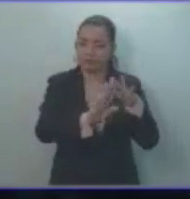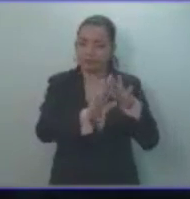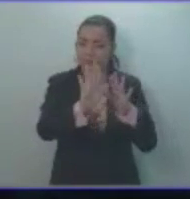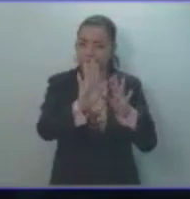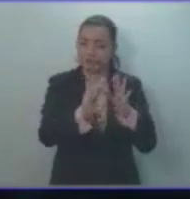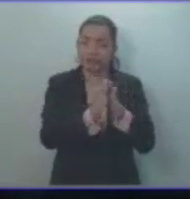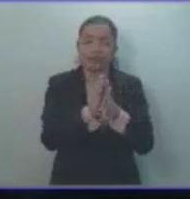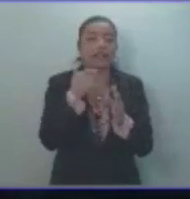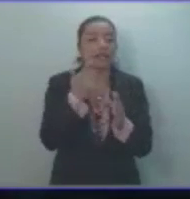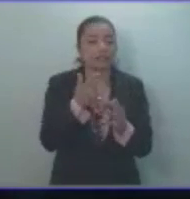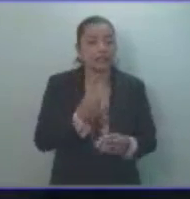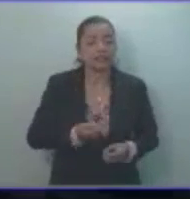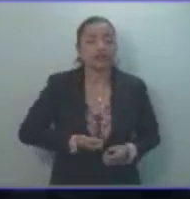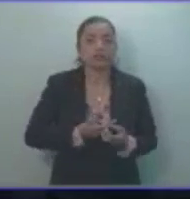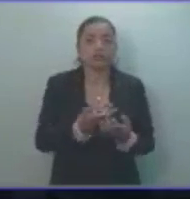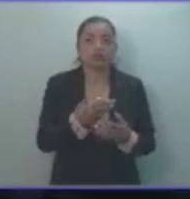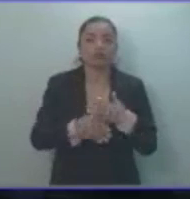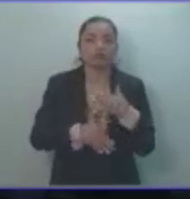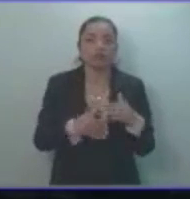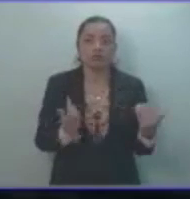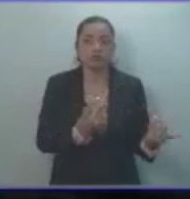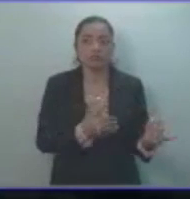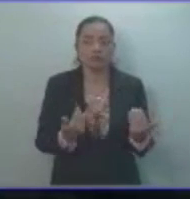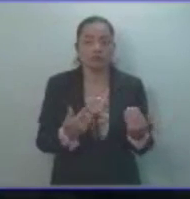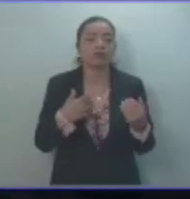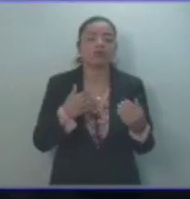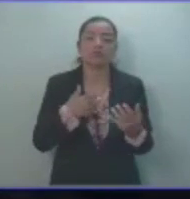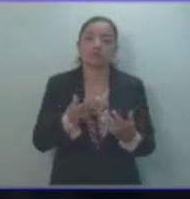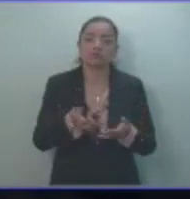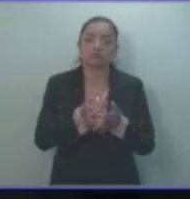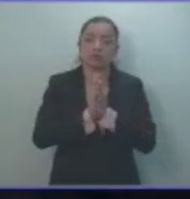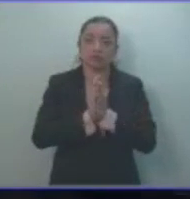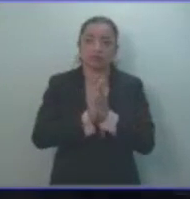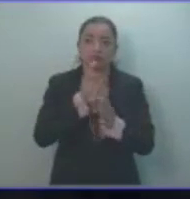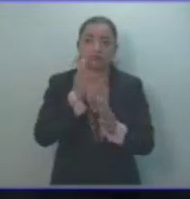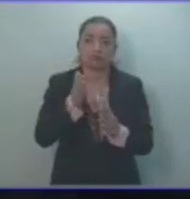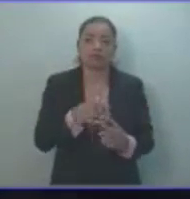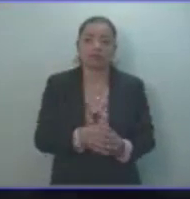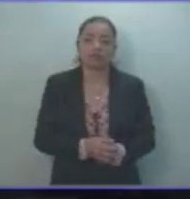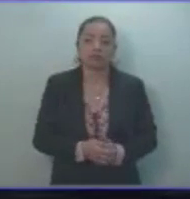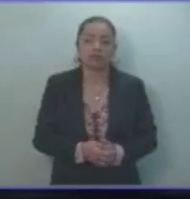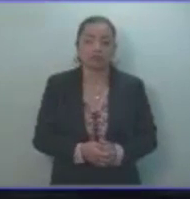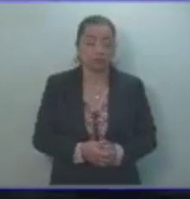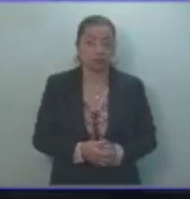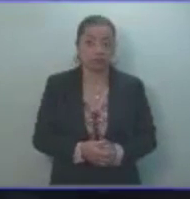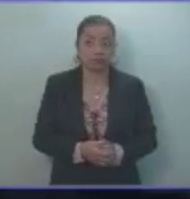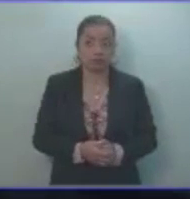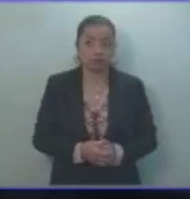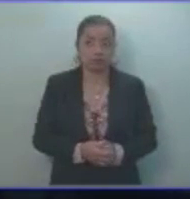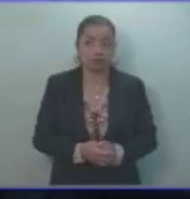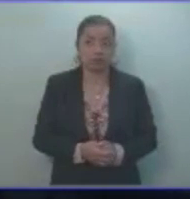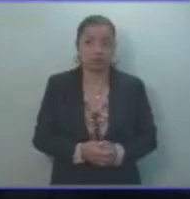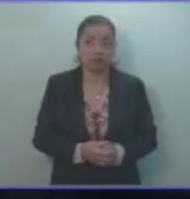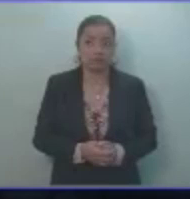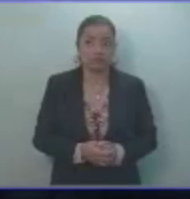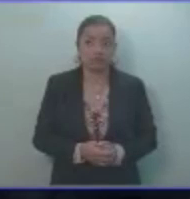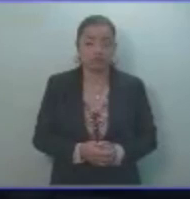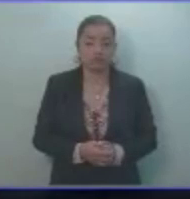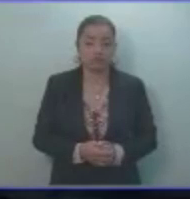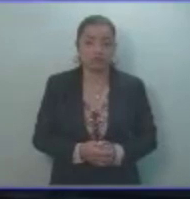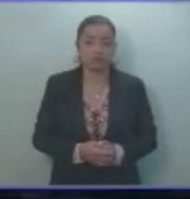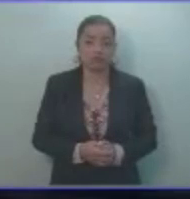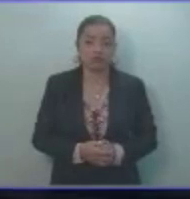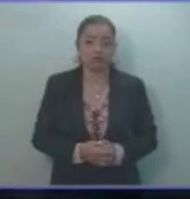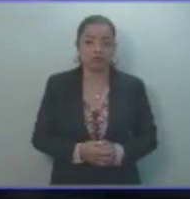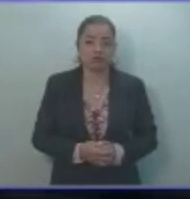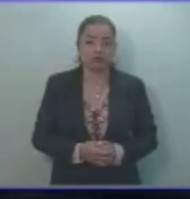justamente a- lo que estamos mencionando en el artículo. Es decir, yo les pediría que... Pero mis dudas se refieren a la responsabilidad que tiene